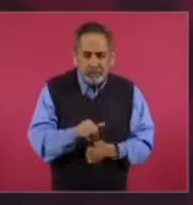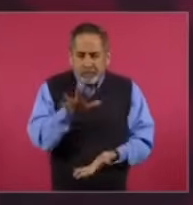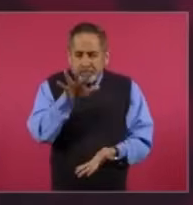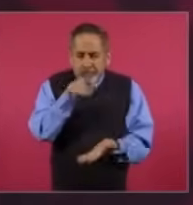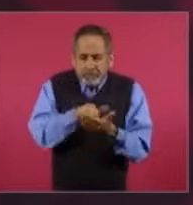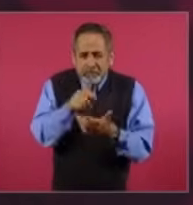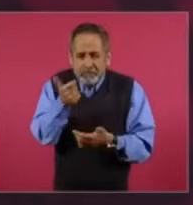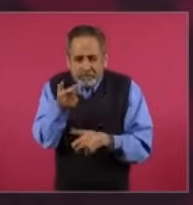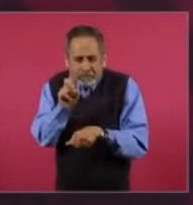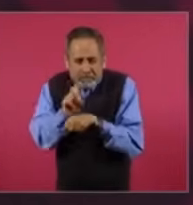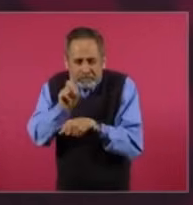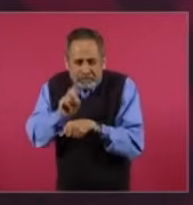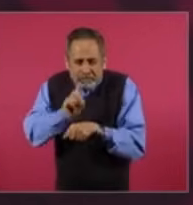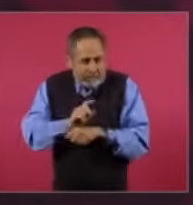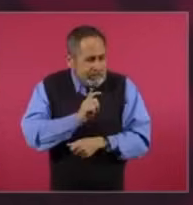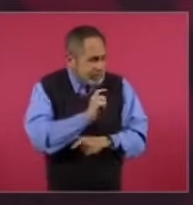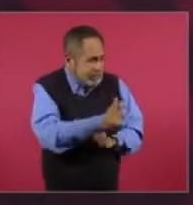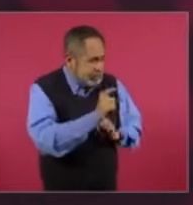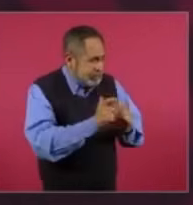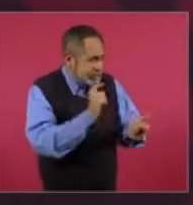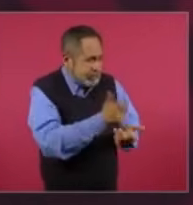5,000 pesos diarios por recluso.